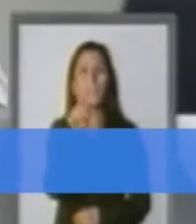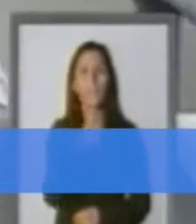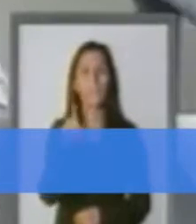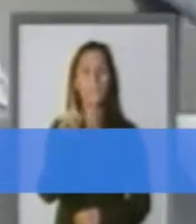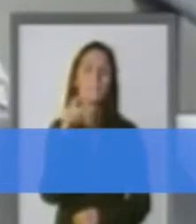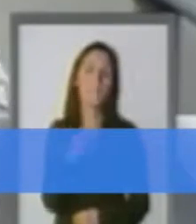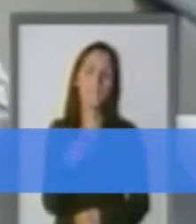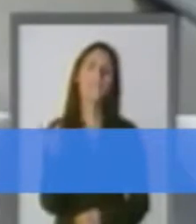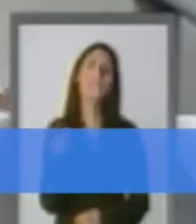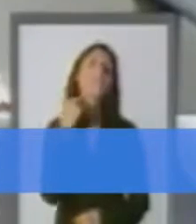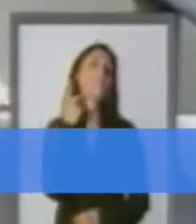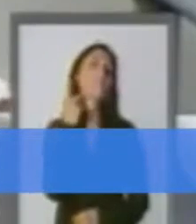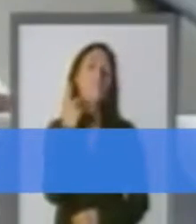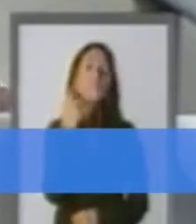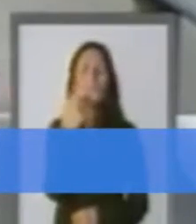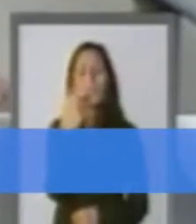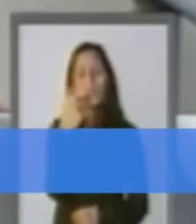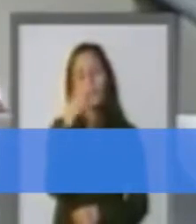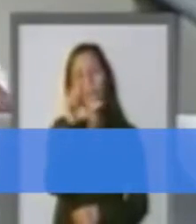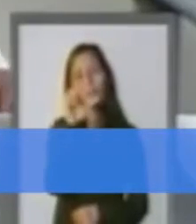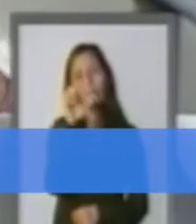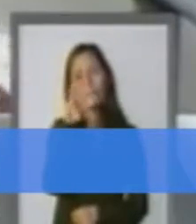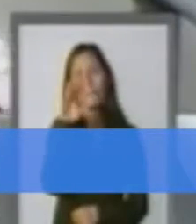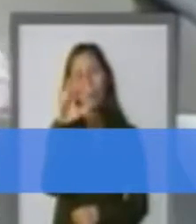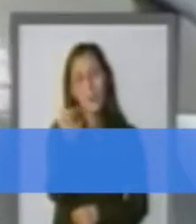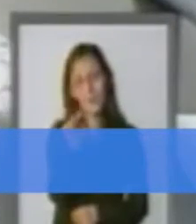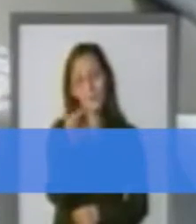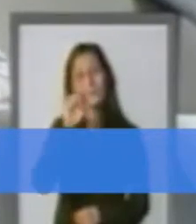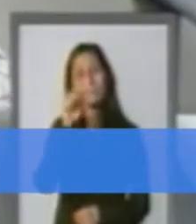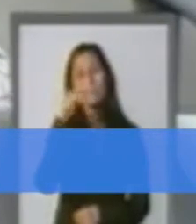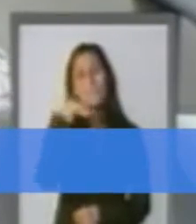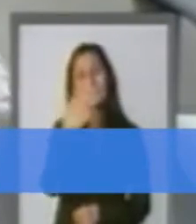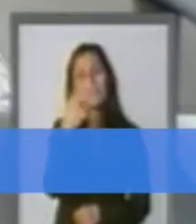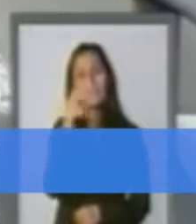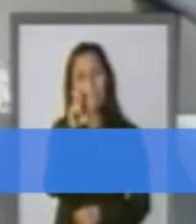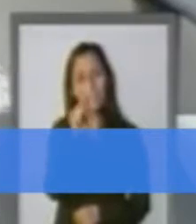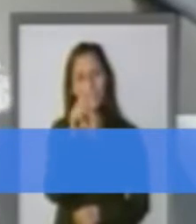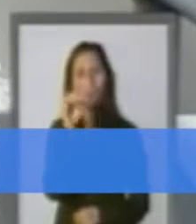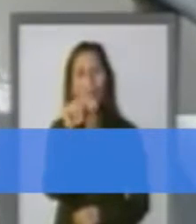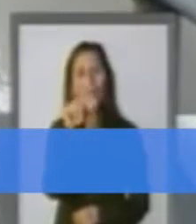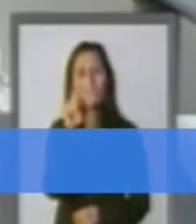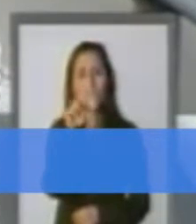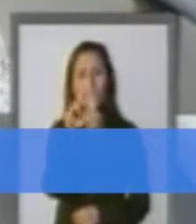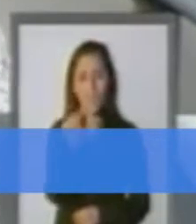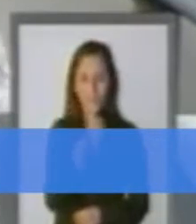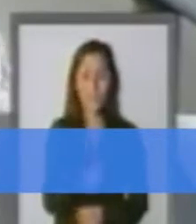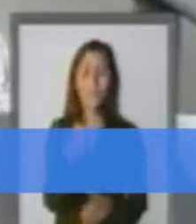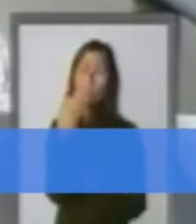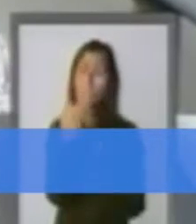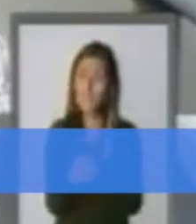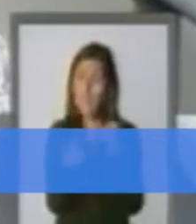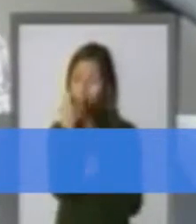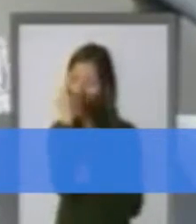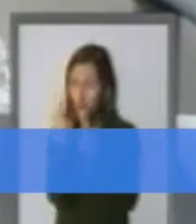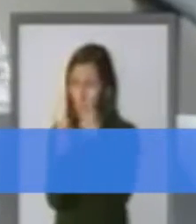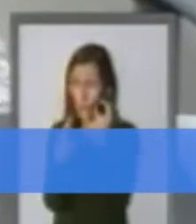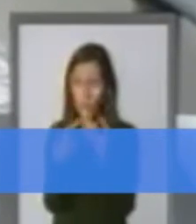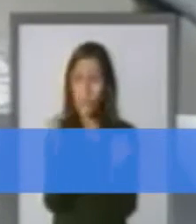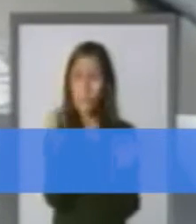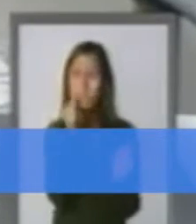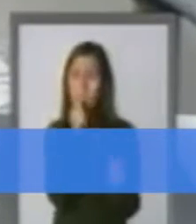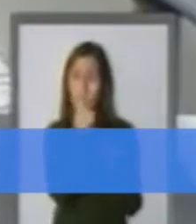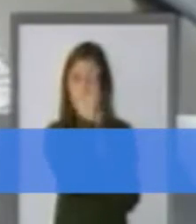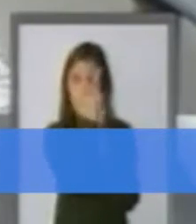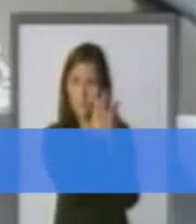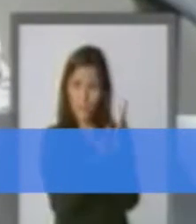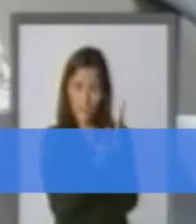el 35, el 40% de recursos a cambio de los contratos que se les dan. Ya no tan solo